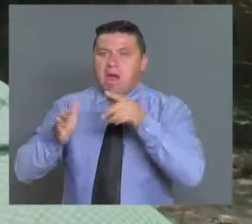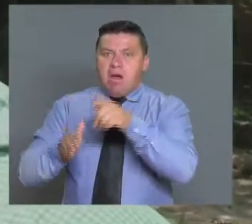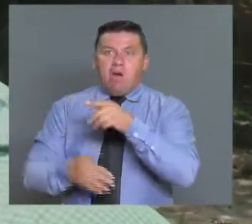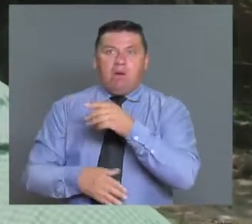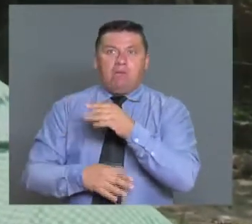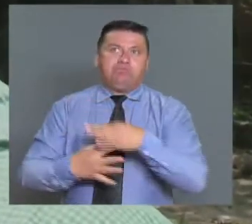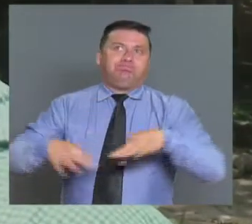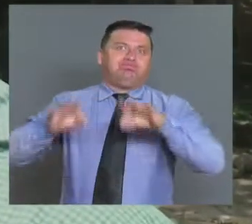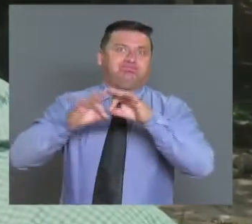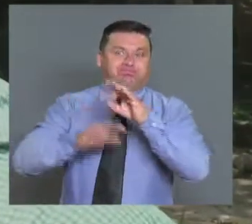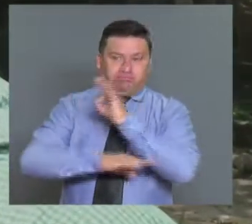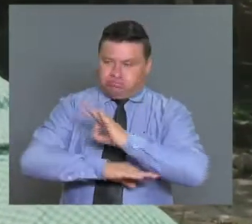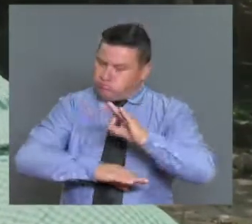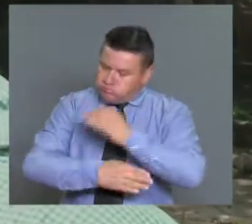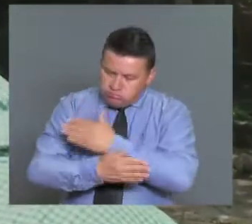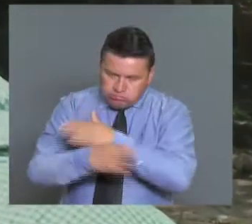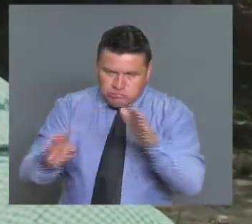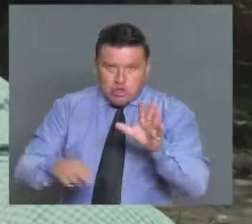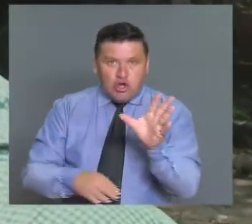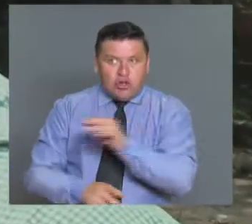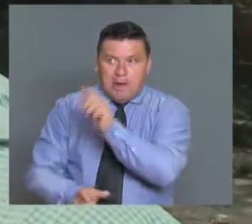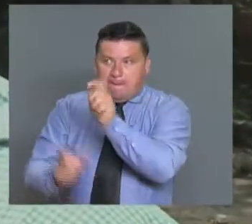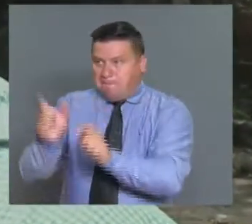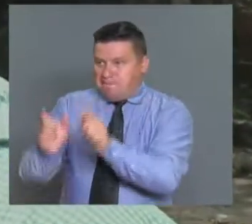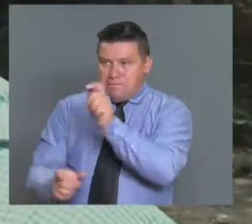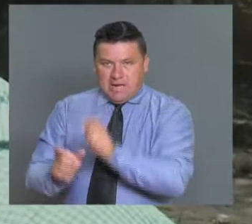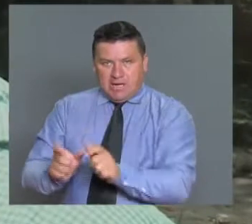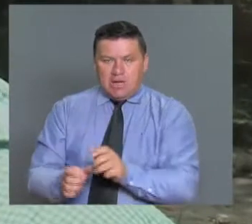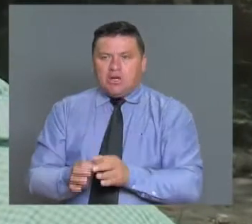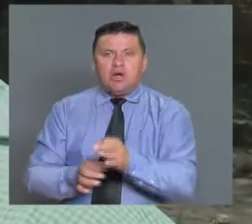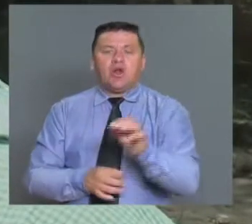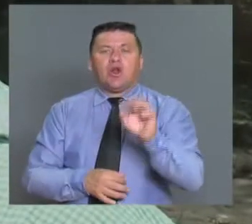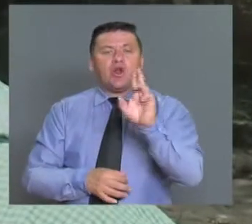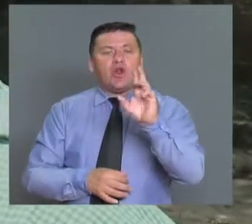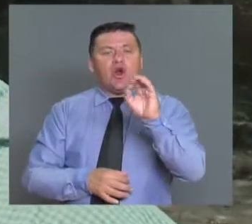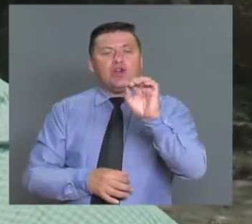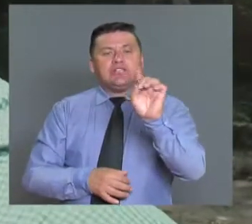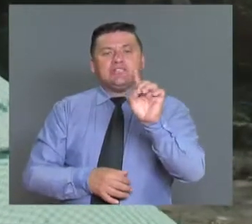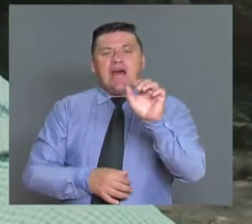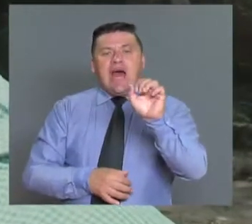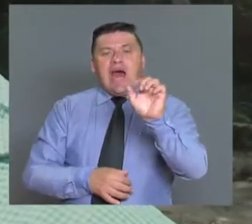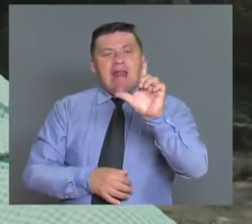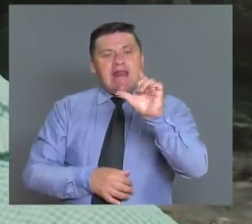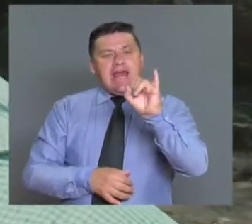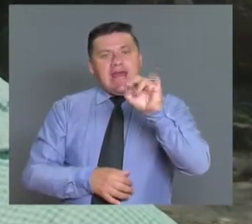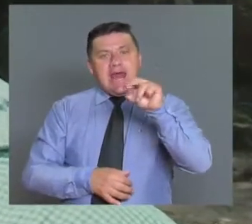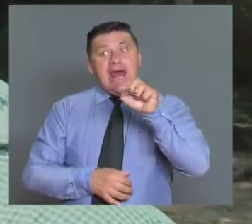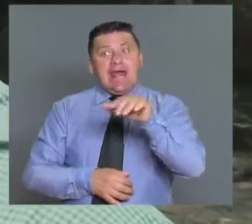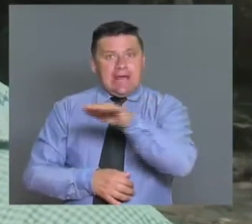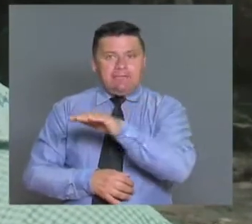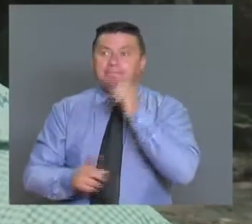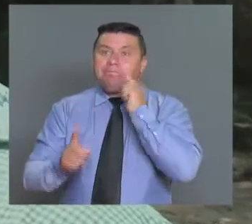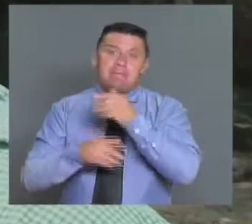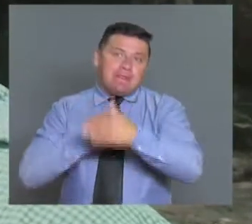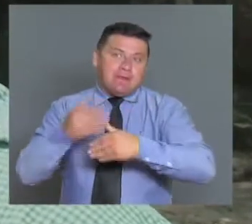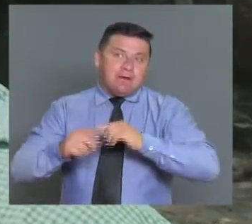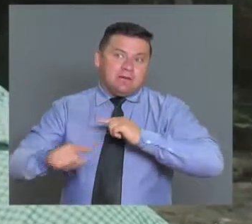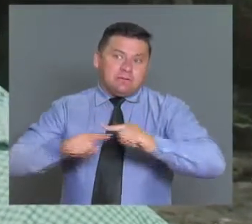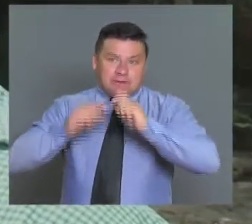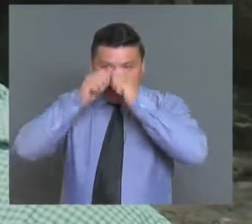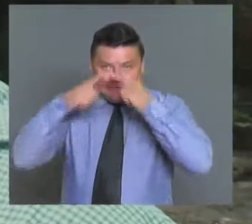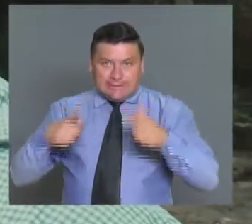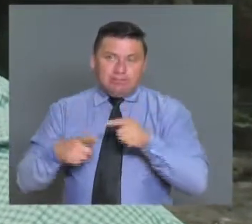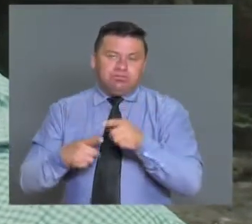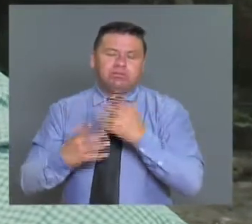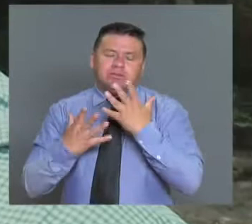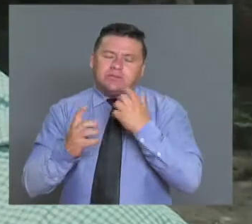importante para toda la población rosalina. Obviamente que estamos en un primer paso, que es administración pública, y la